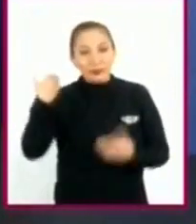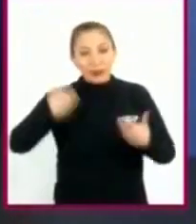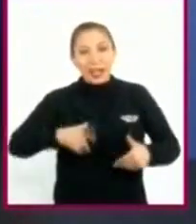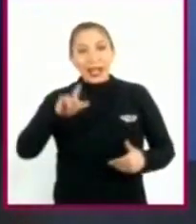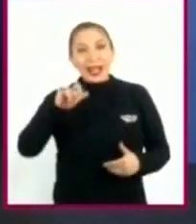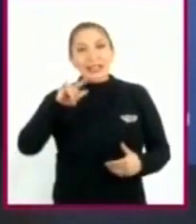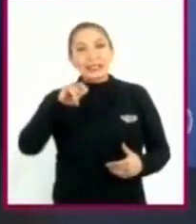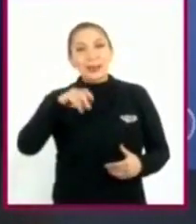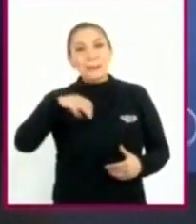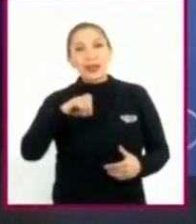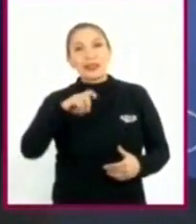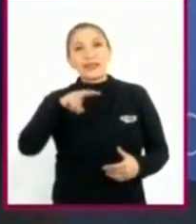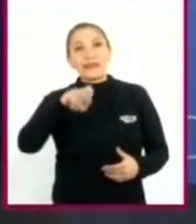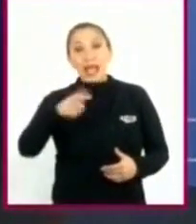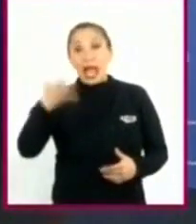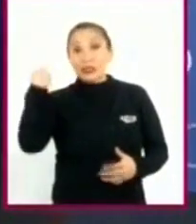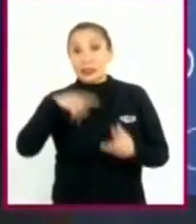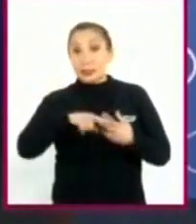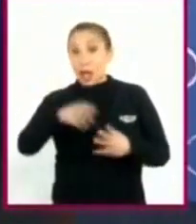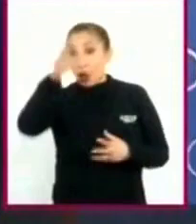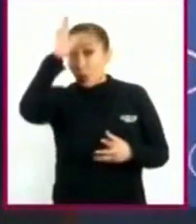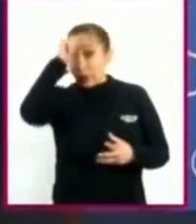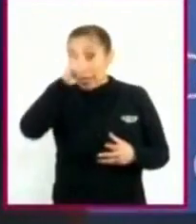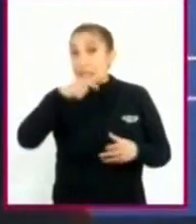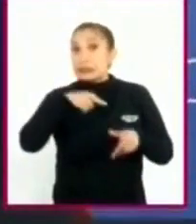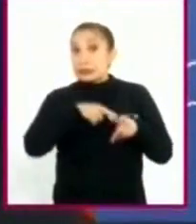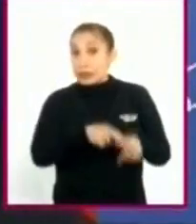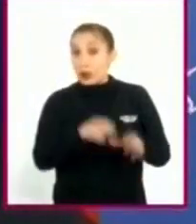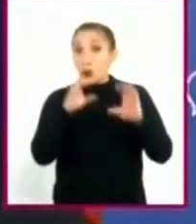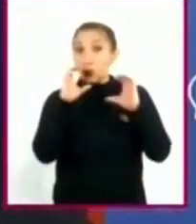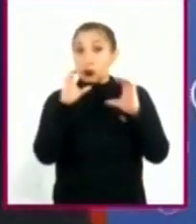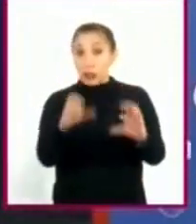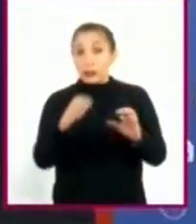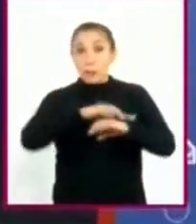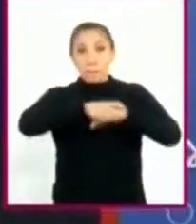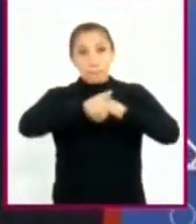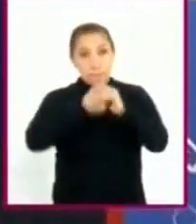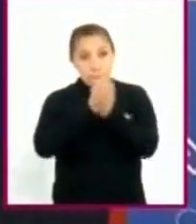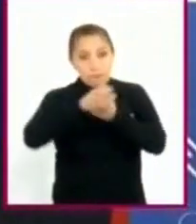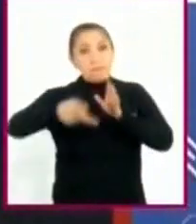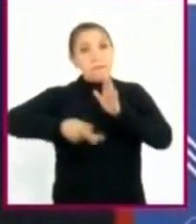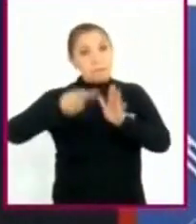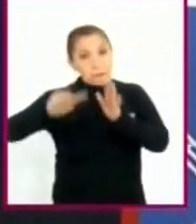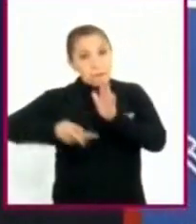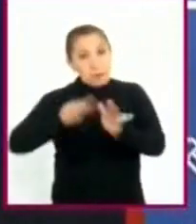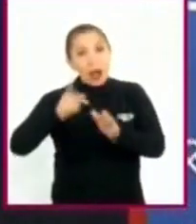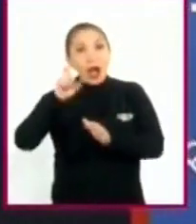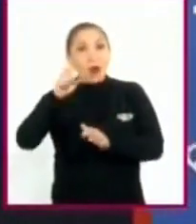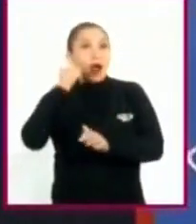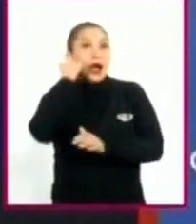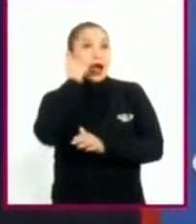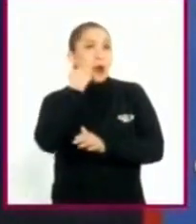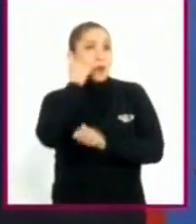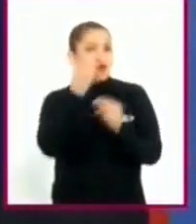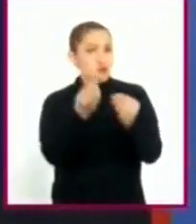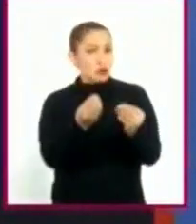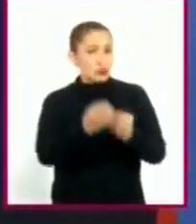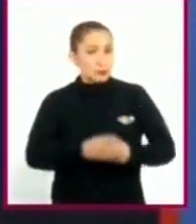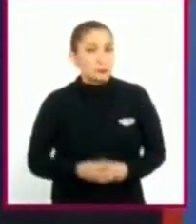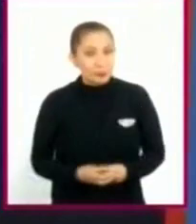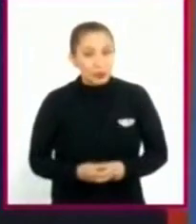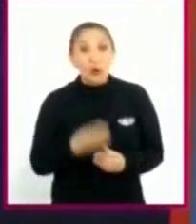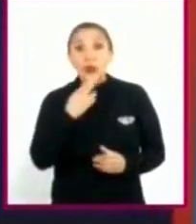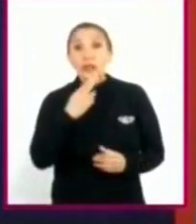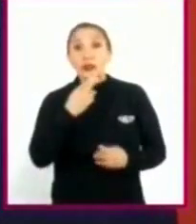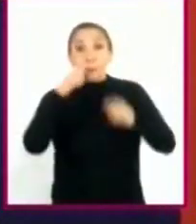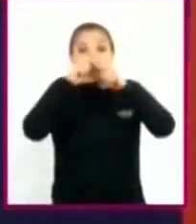Mendívil y antes de iniciar les recuerdo que debemos seguir cuidándonos, lavando frecuentemente nuestras manos con agua y abundante jabón, usando